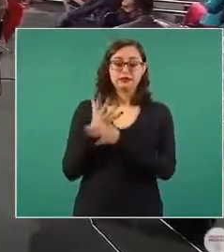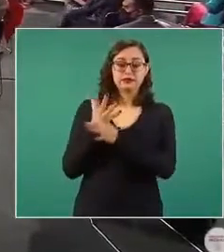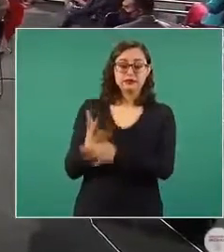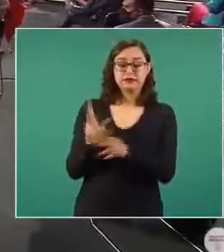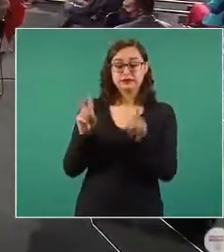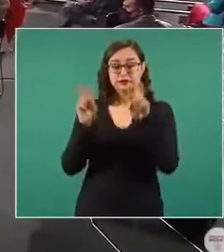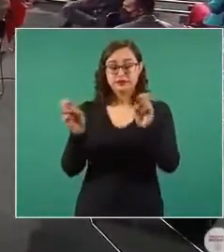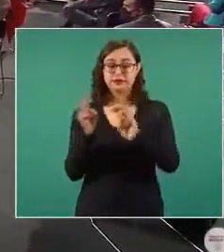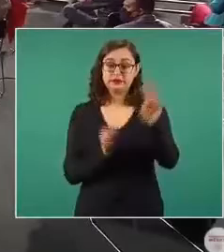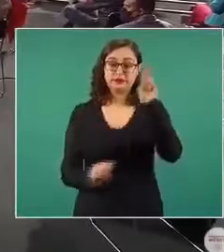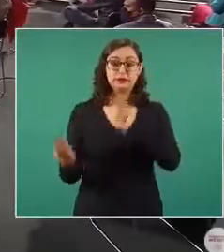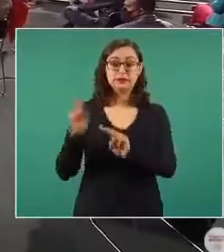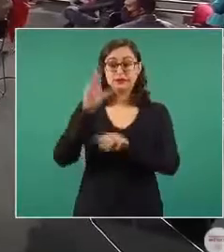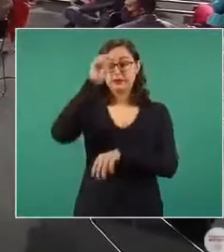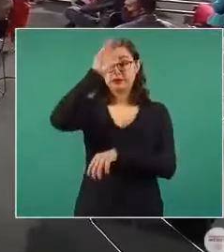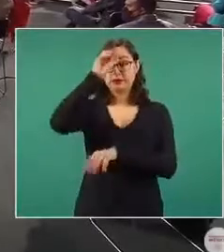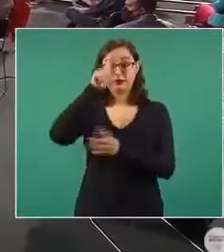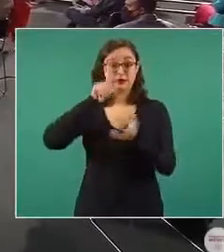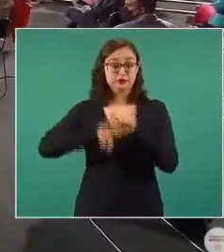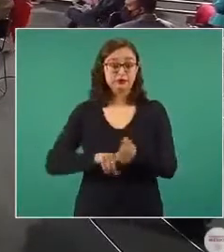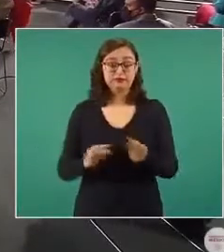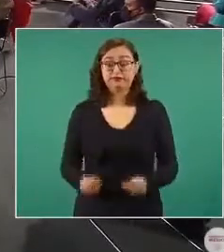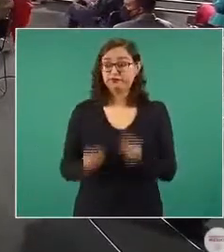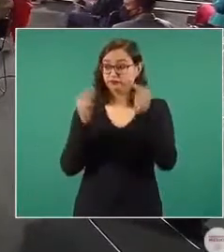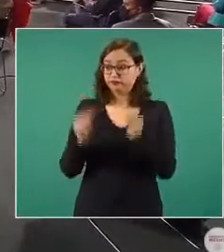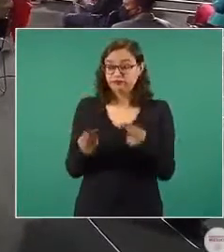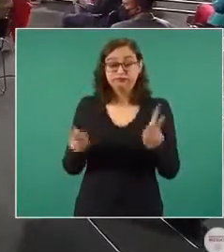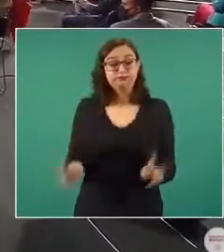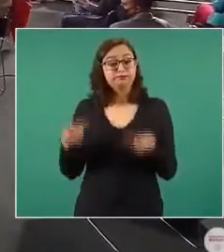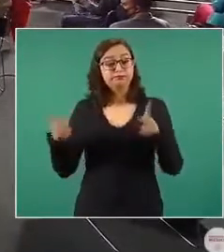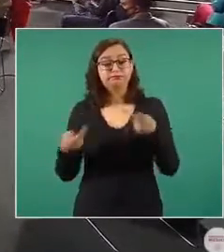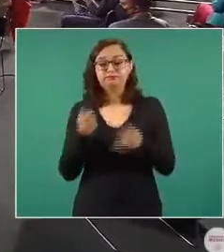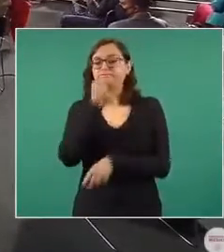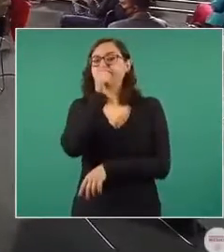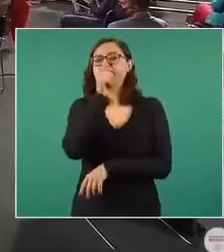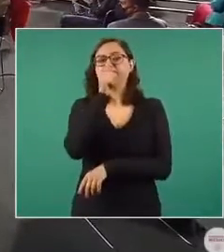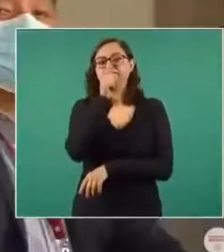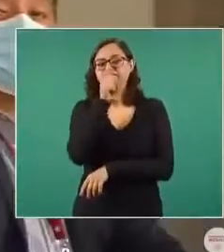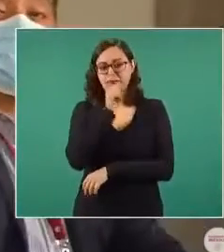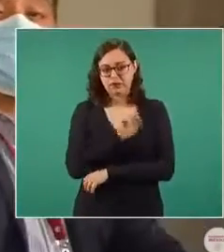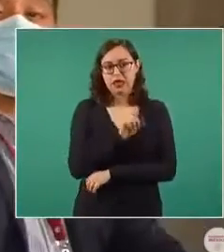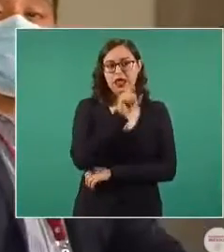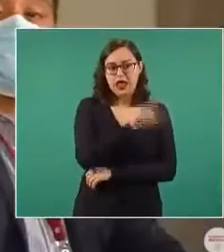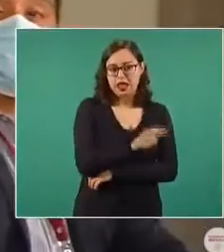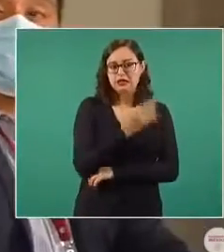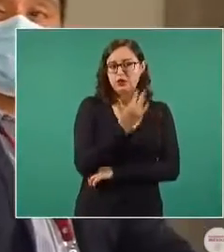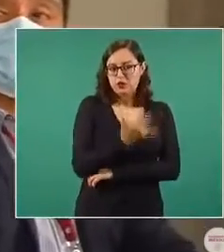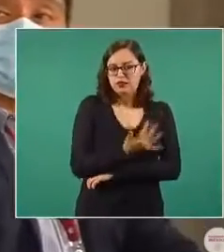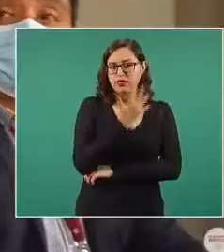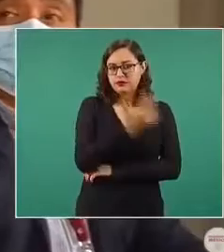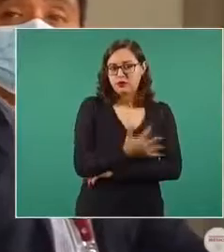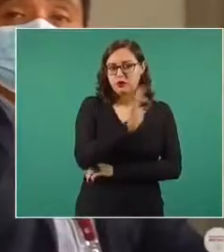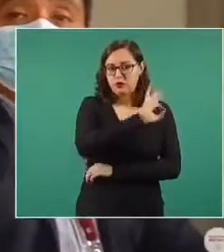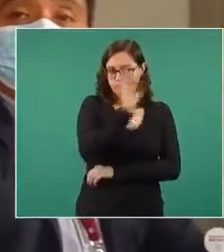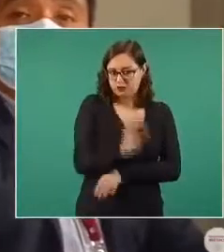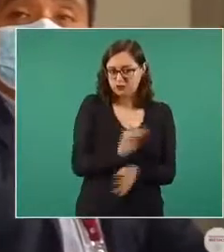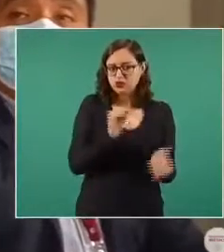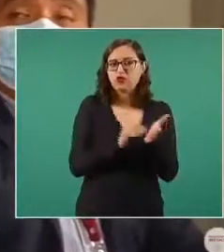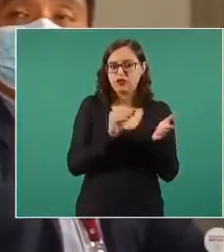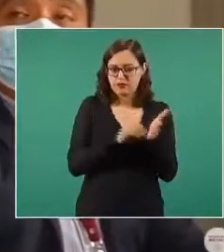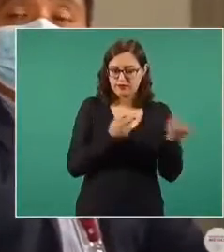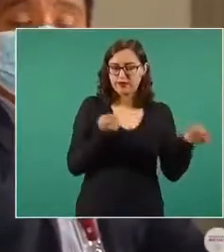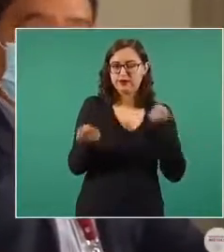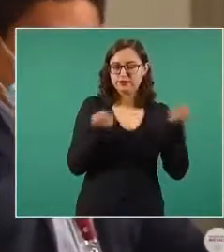Metalúrgica Internacional, por lo tanto, bueno, pues, él seguía teniendo el 55% de las acciones. También se informó